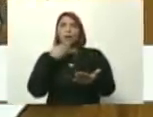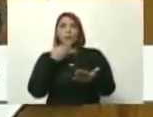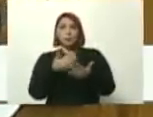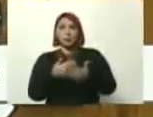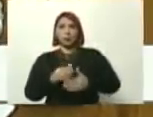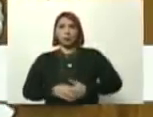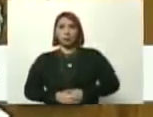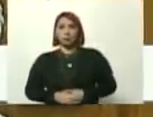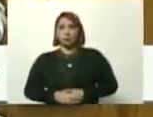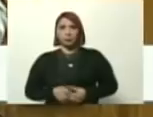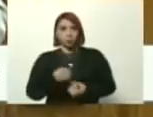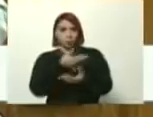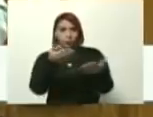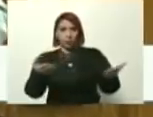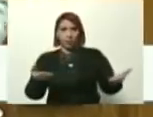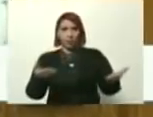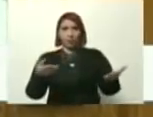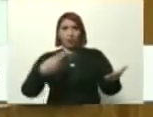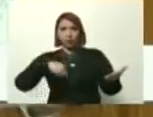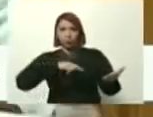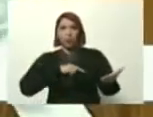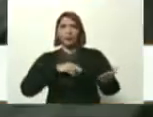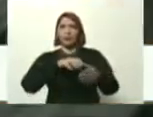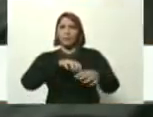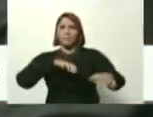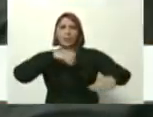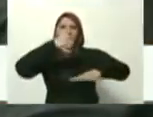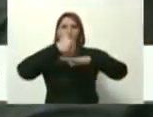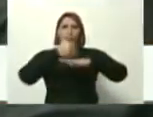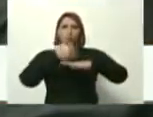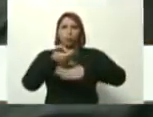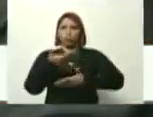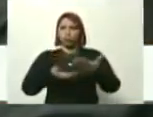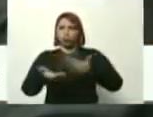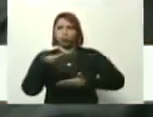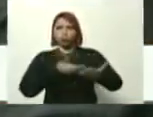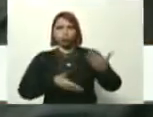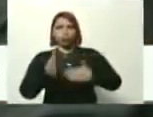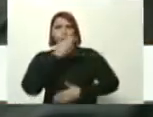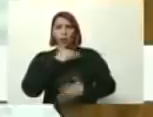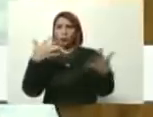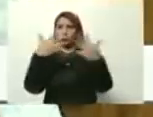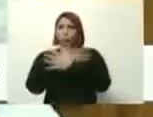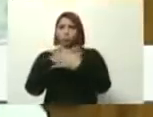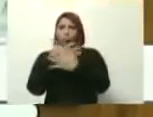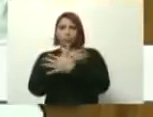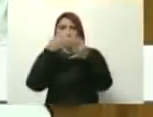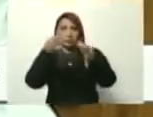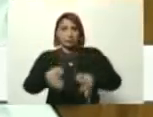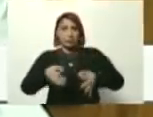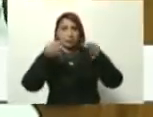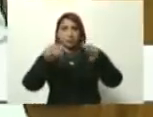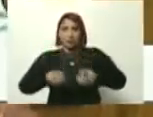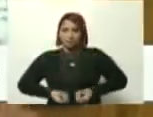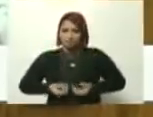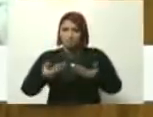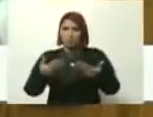nuestra mayor colaboración, no tenemos duda porque siempre lo han